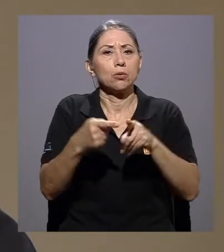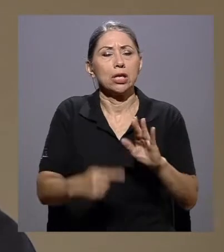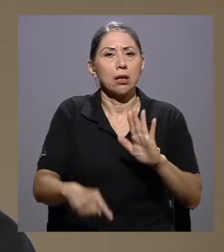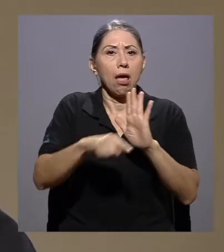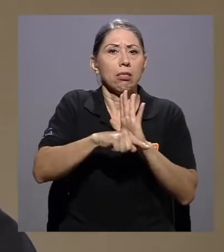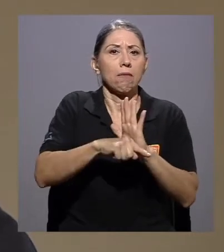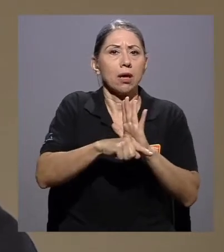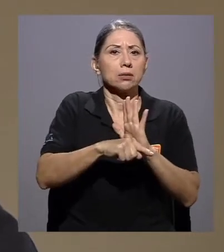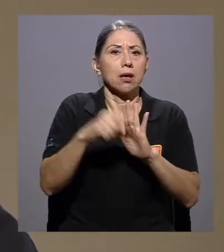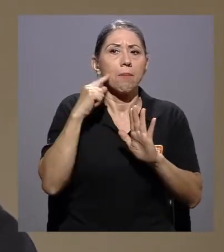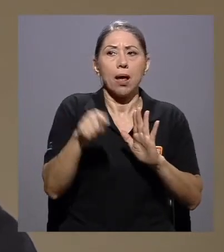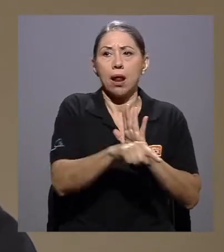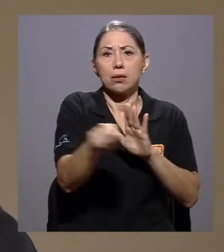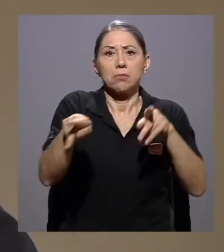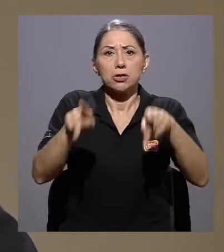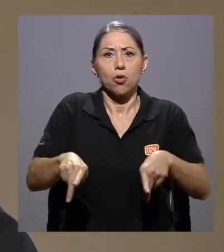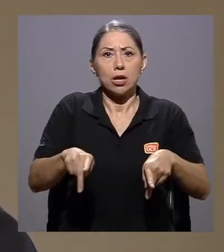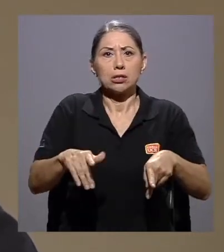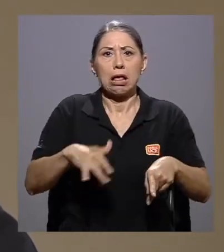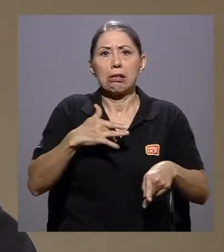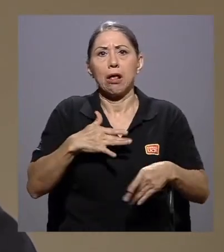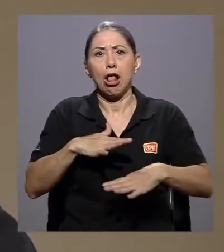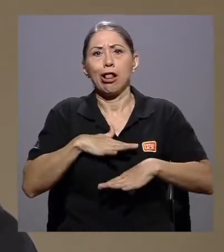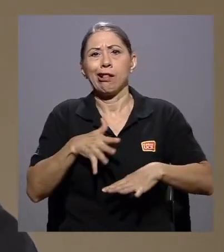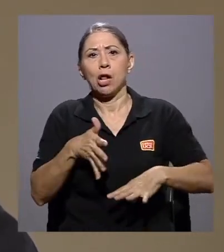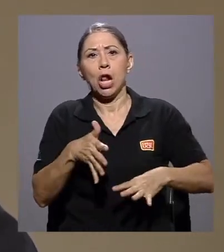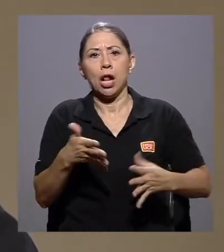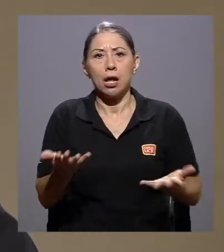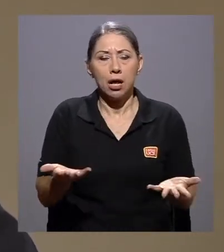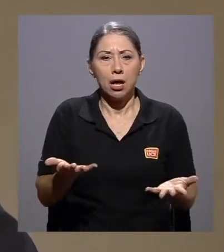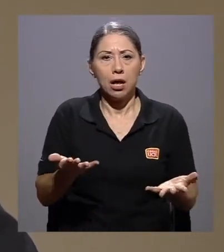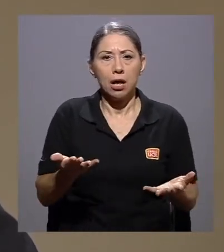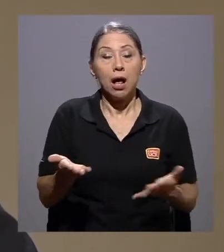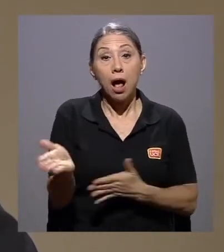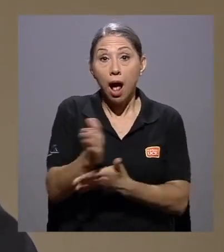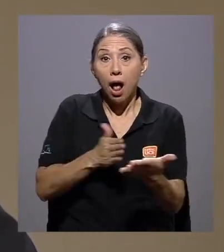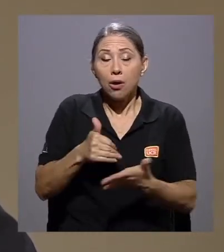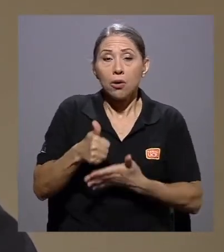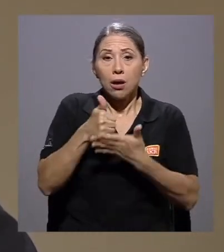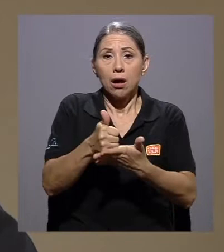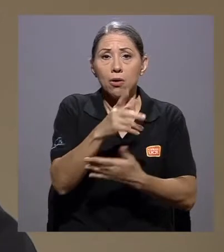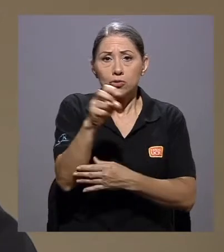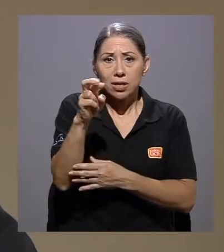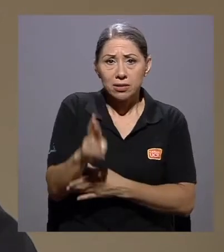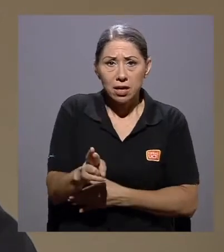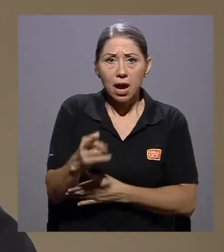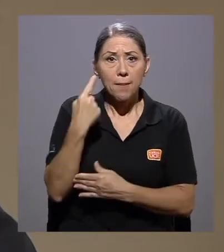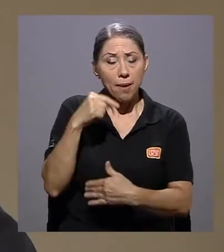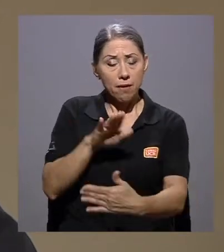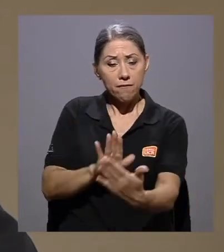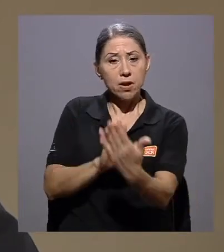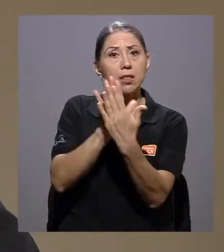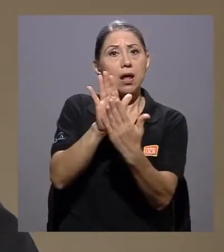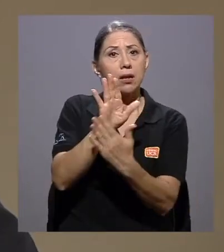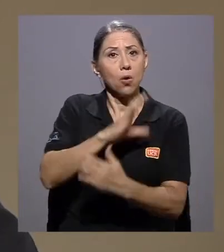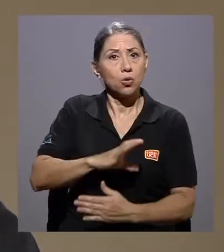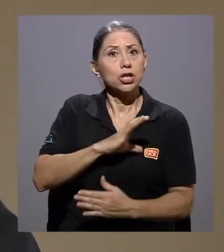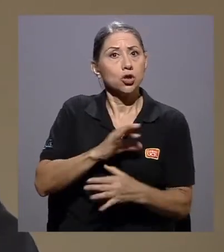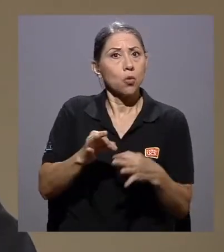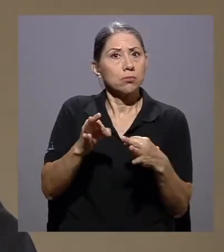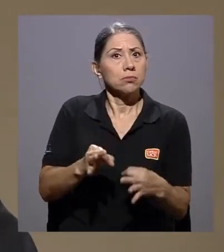de la población. Entonces, si hay algo que ha ayudado a Costa Rica a enfrentar esta condición adversa a corto plazo,